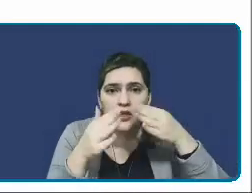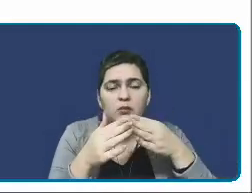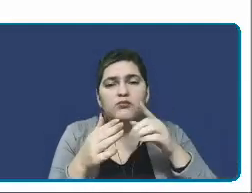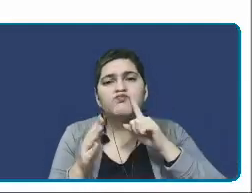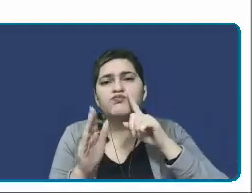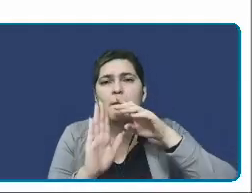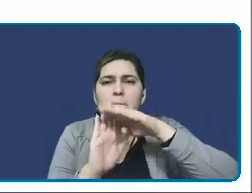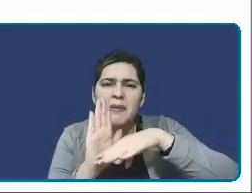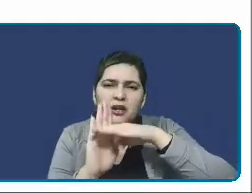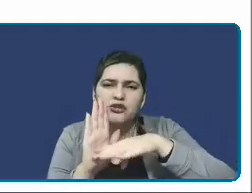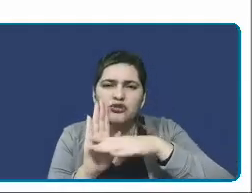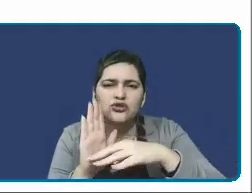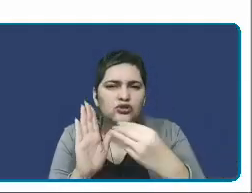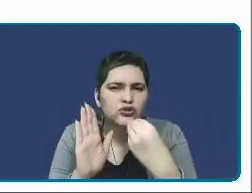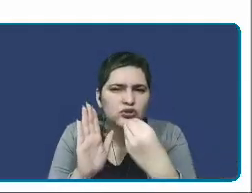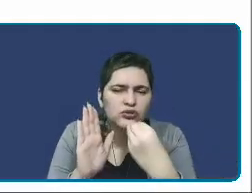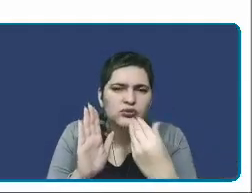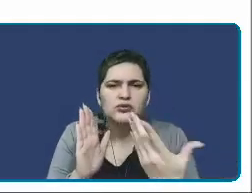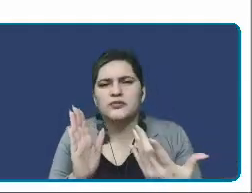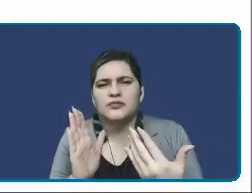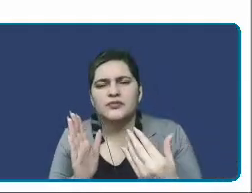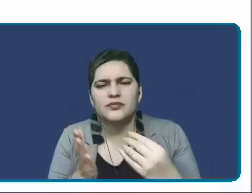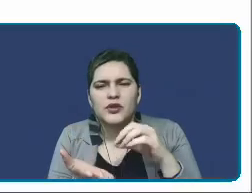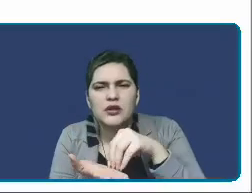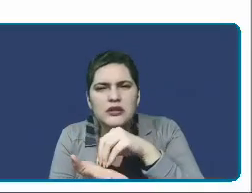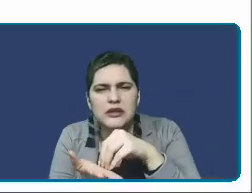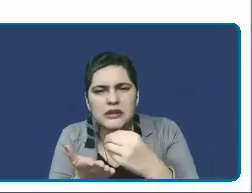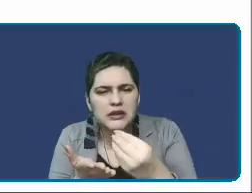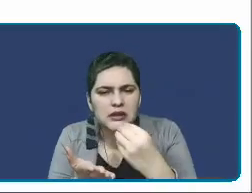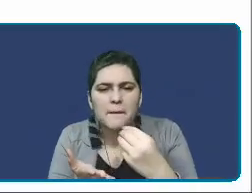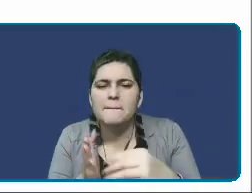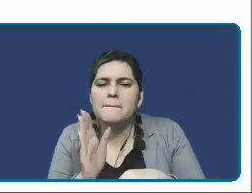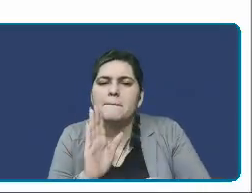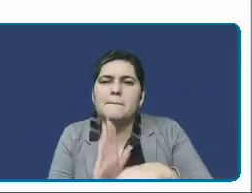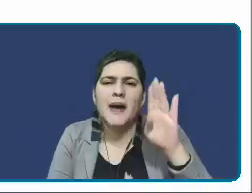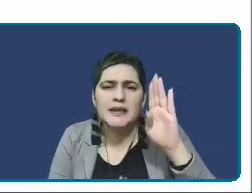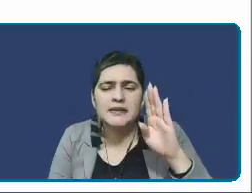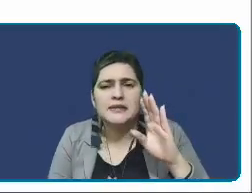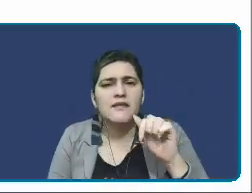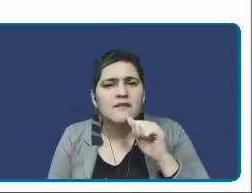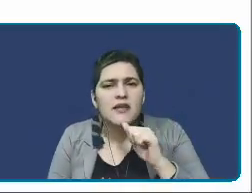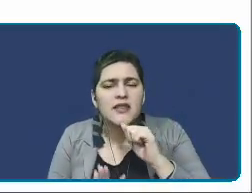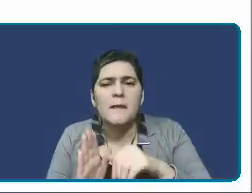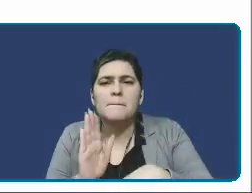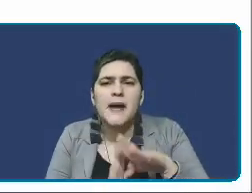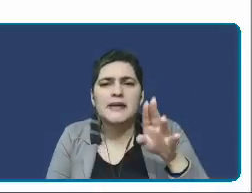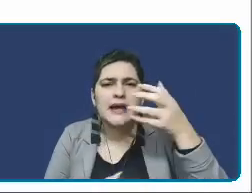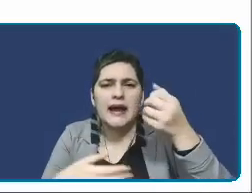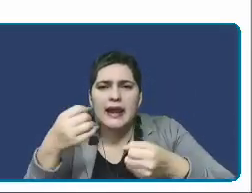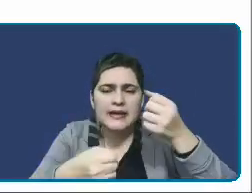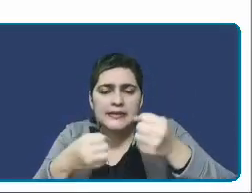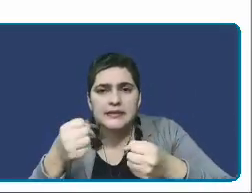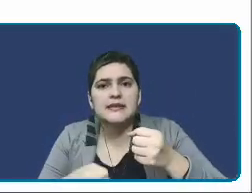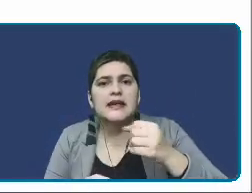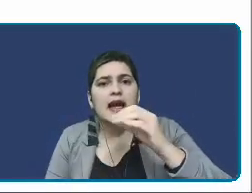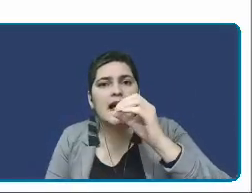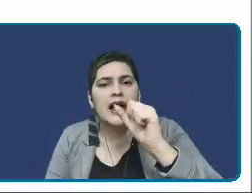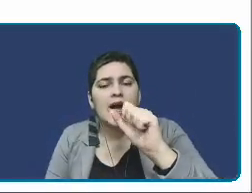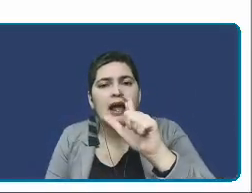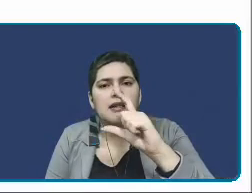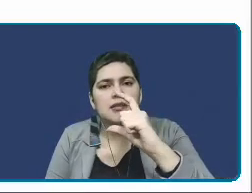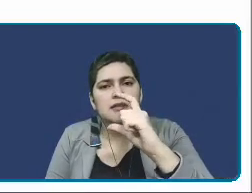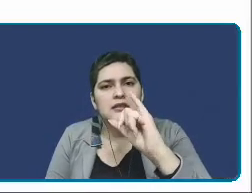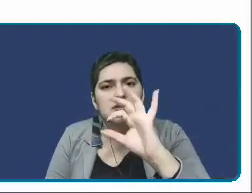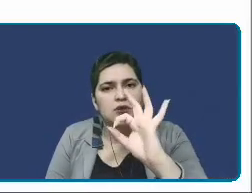a tener que ver? Tengo que consumir más, a lo mejor más leche, porque es la mejor fuente de calcio. Pero podría tomar